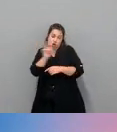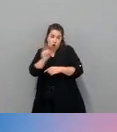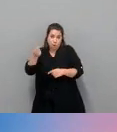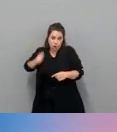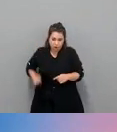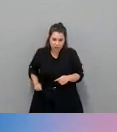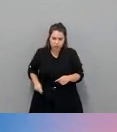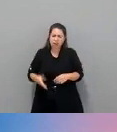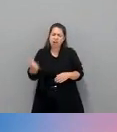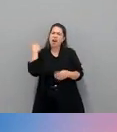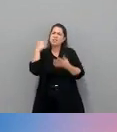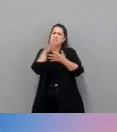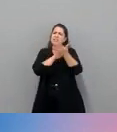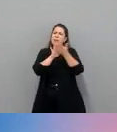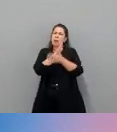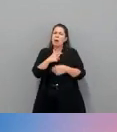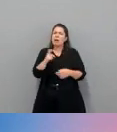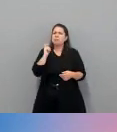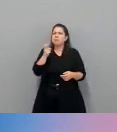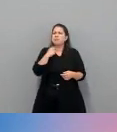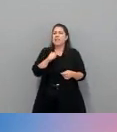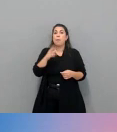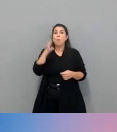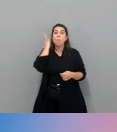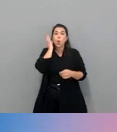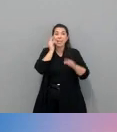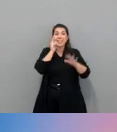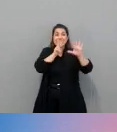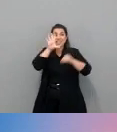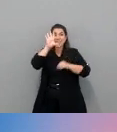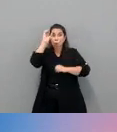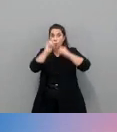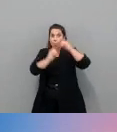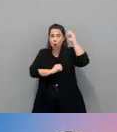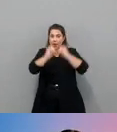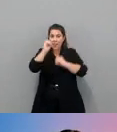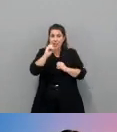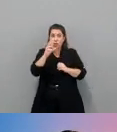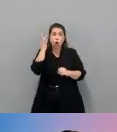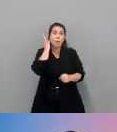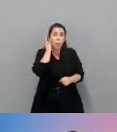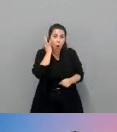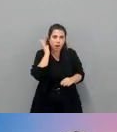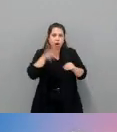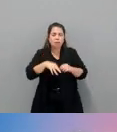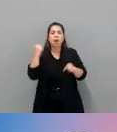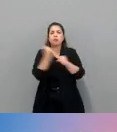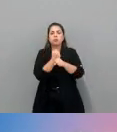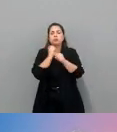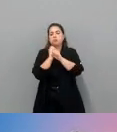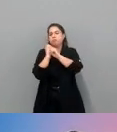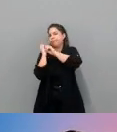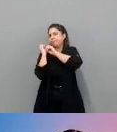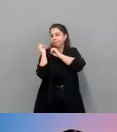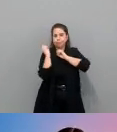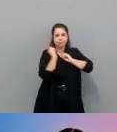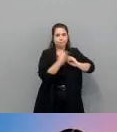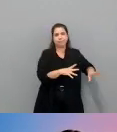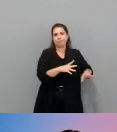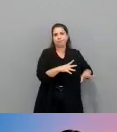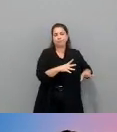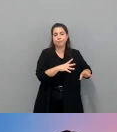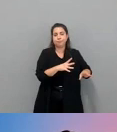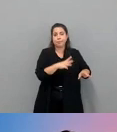las mujeres, el 75% de las mujeres, renunciaban a su puesto de trabajo por no